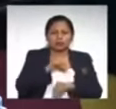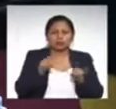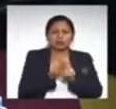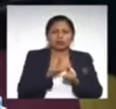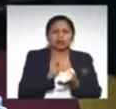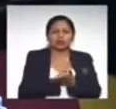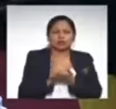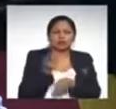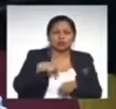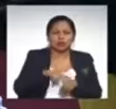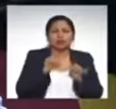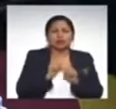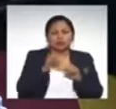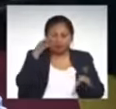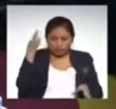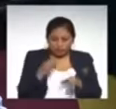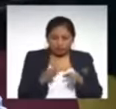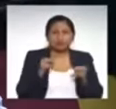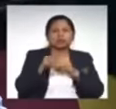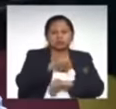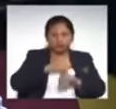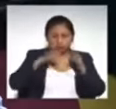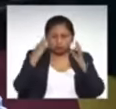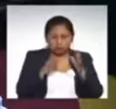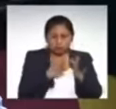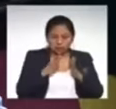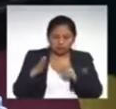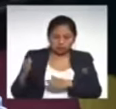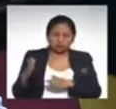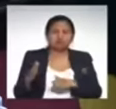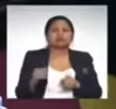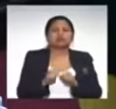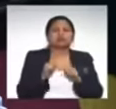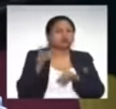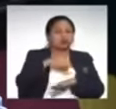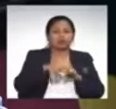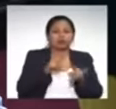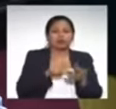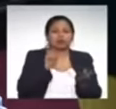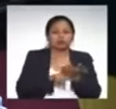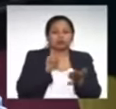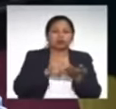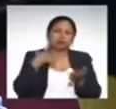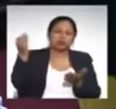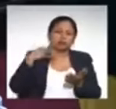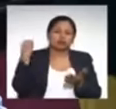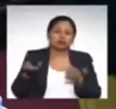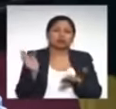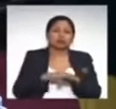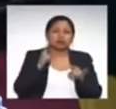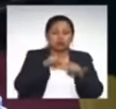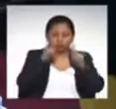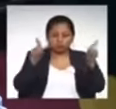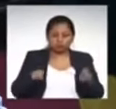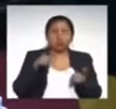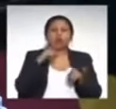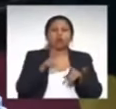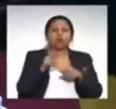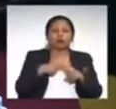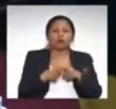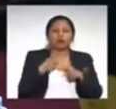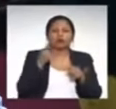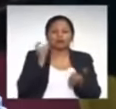al crédito hipotecario nacional, verdaderas reformas estructurales, todos se desmarcan y se van. Que vea la población guatemalteca